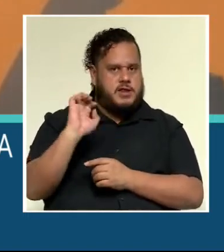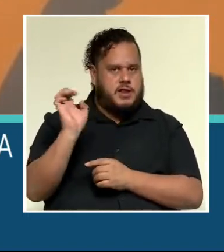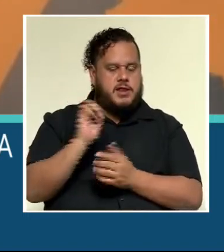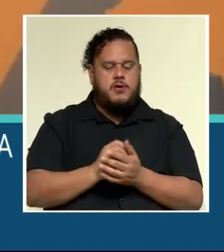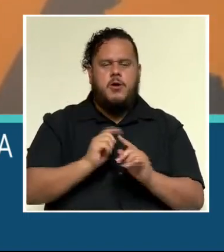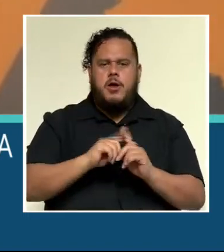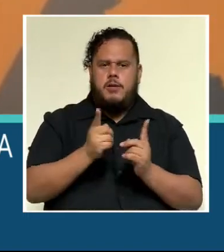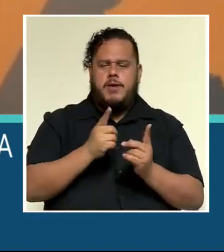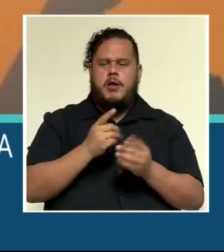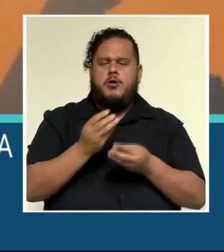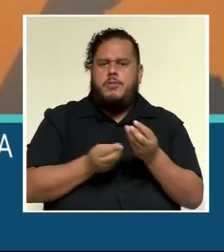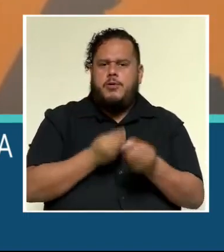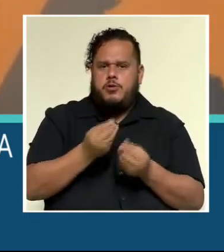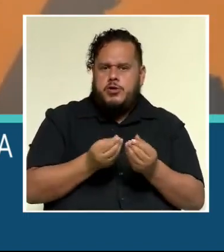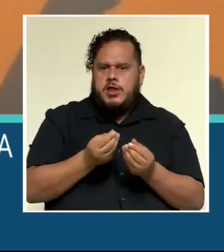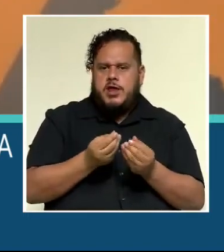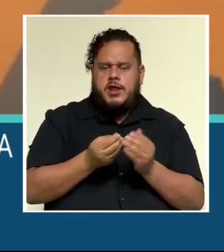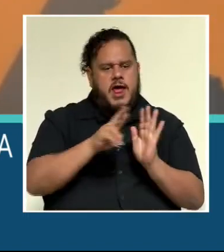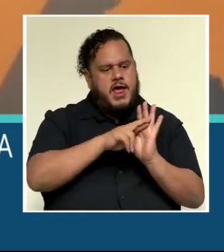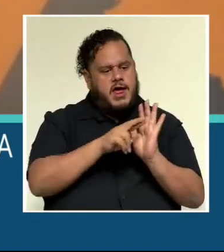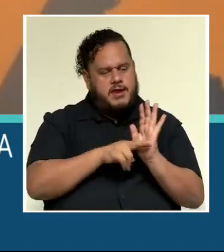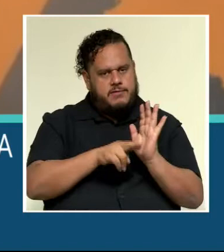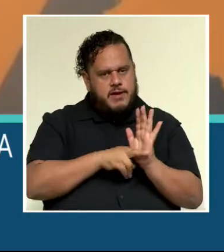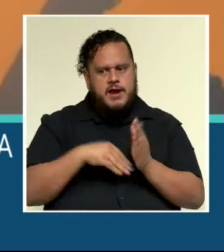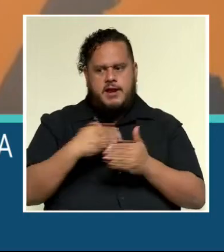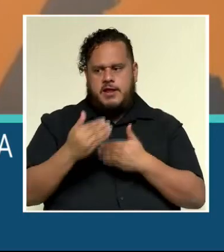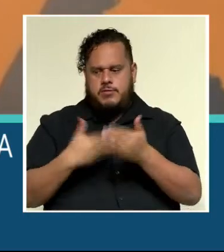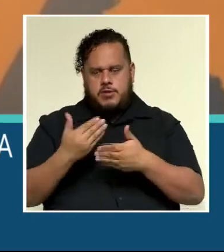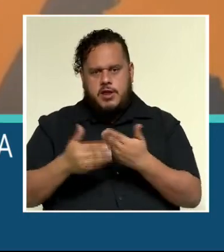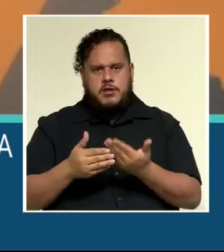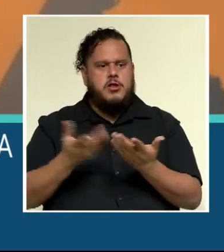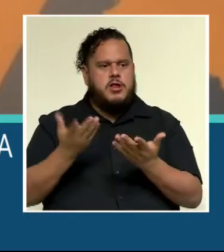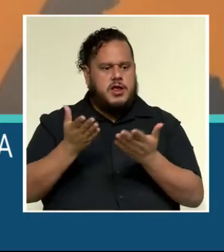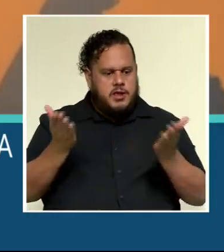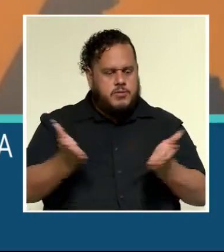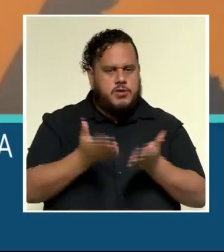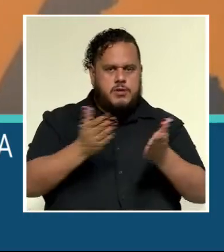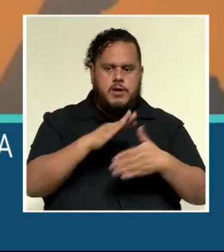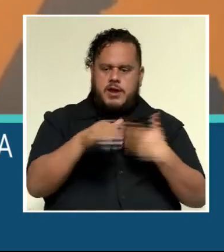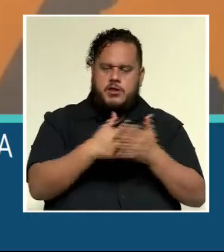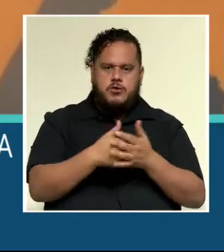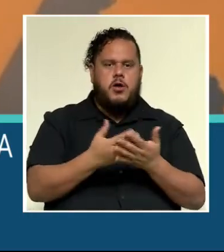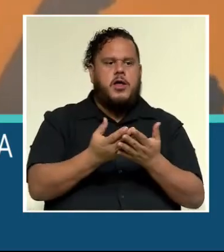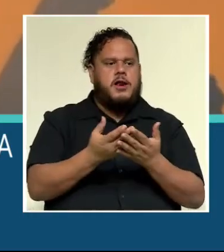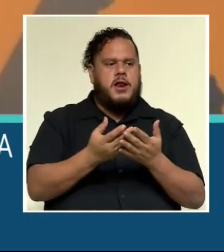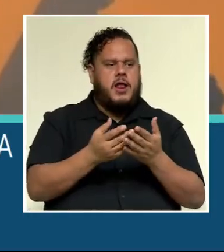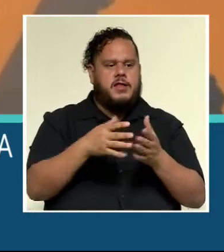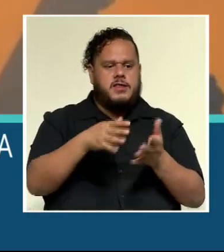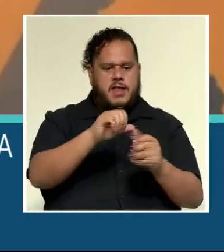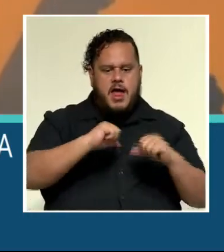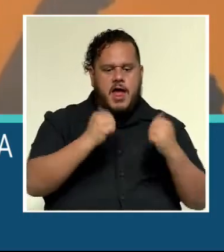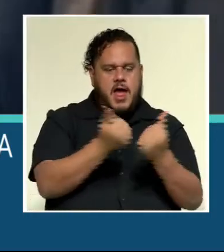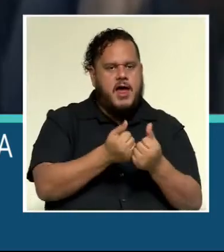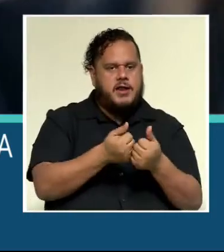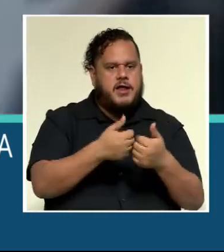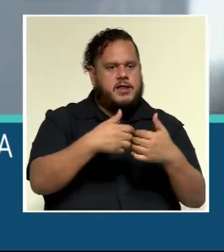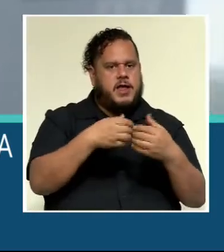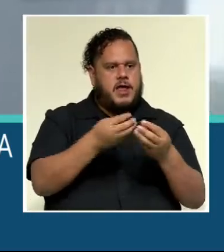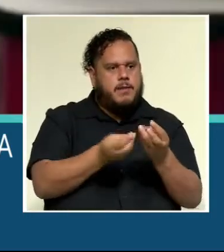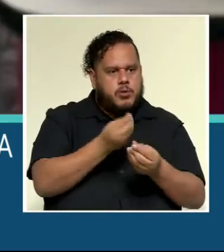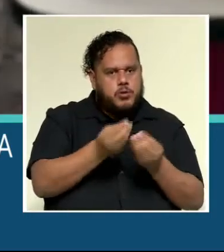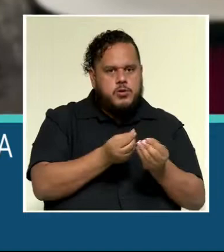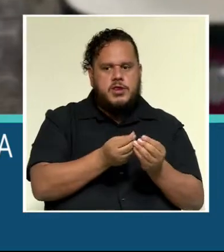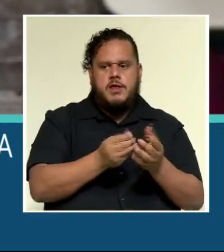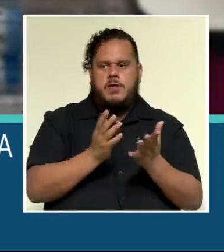pero generar procesos e instar a las instancias, a los sectores productivos y a la empresa privada a que puedan